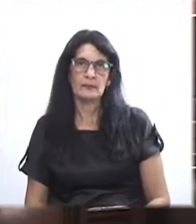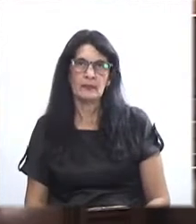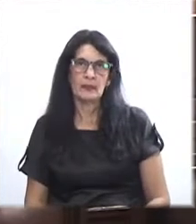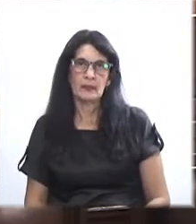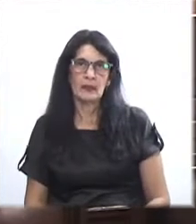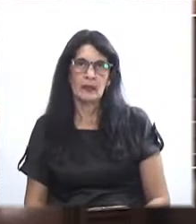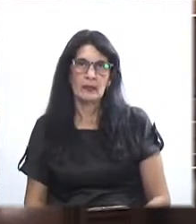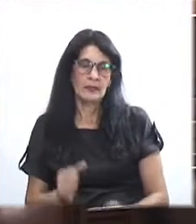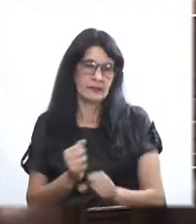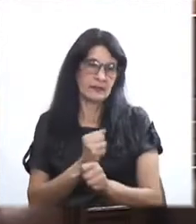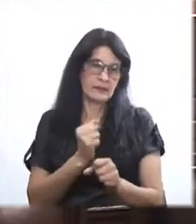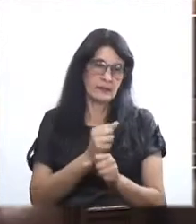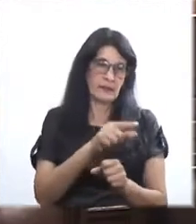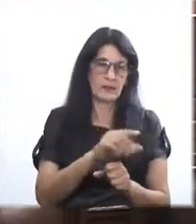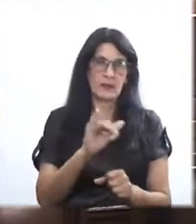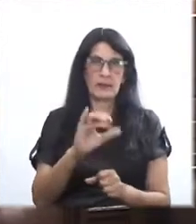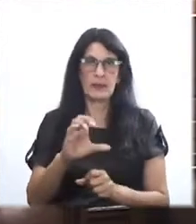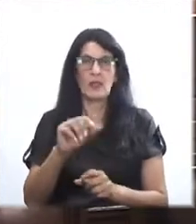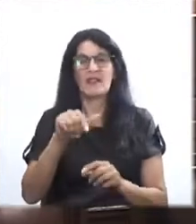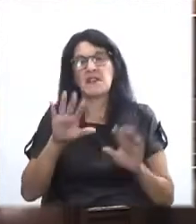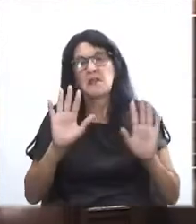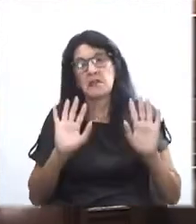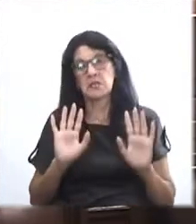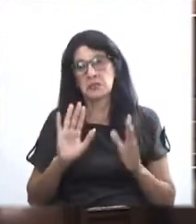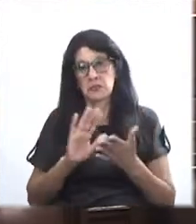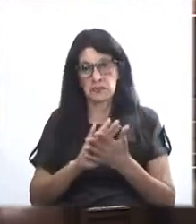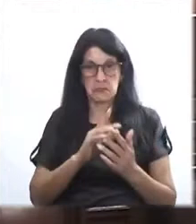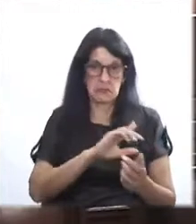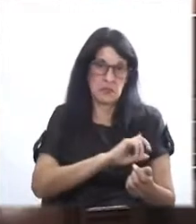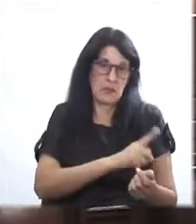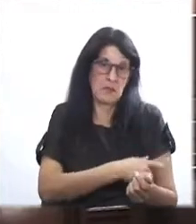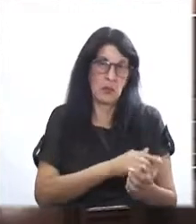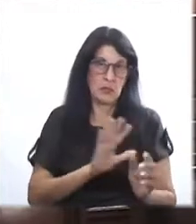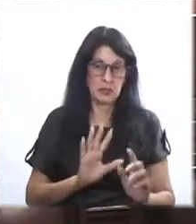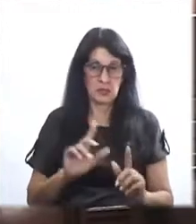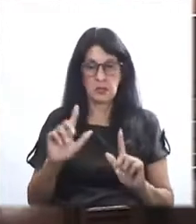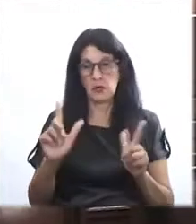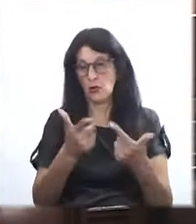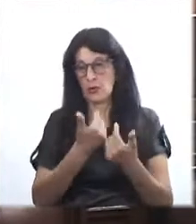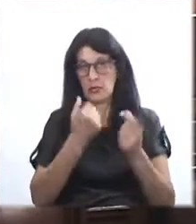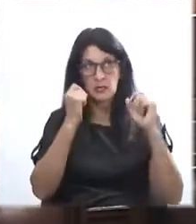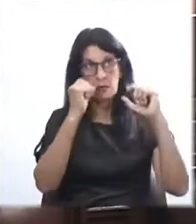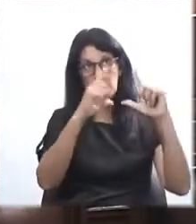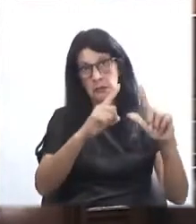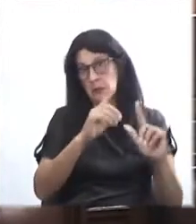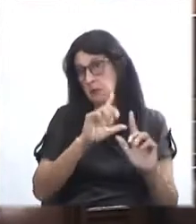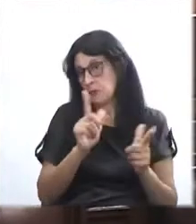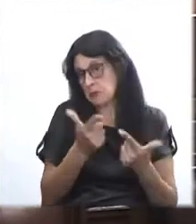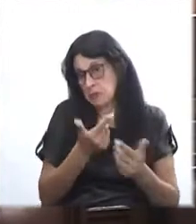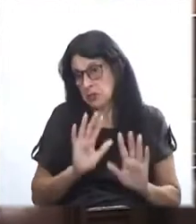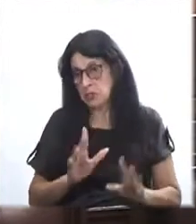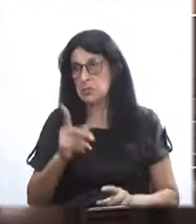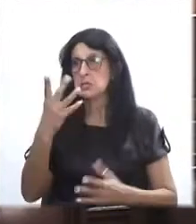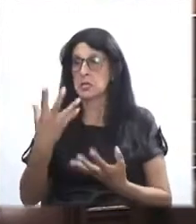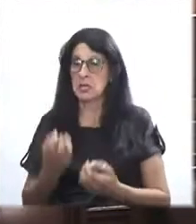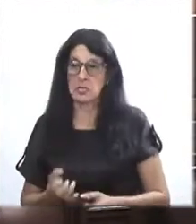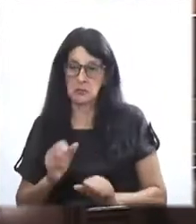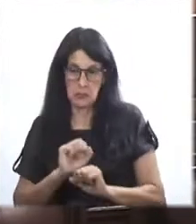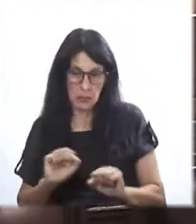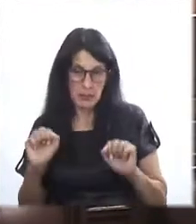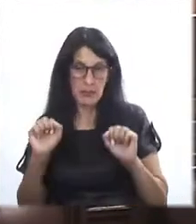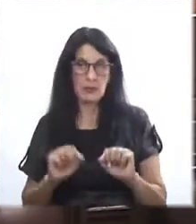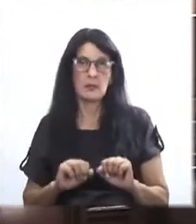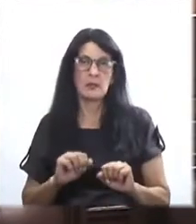Es facultativo. El que no quiere tener personalidad jurídica siguen sin tener personalidad jurídica.